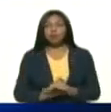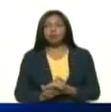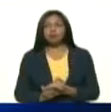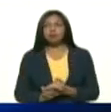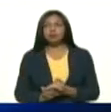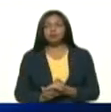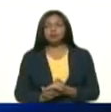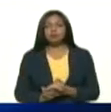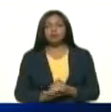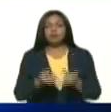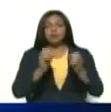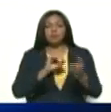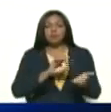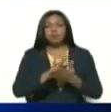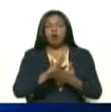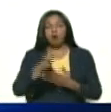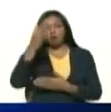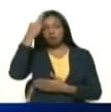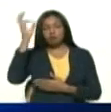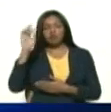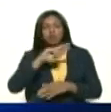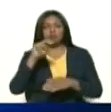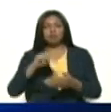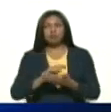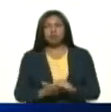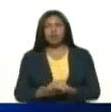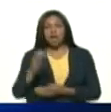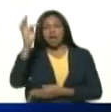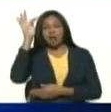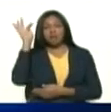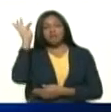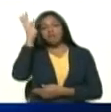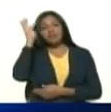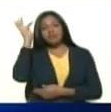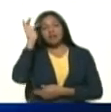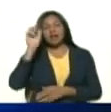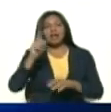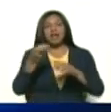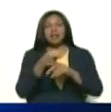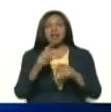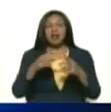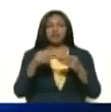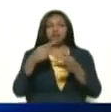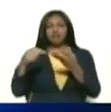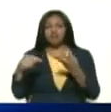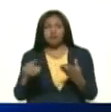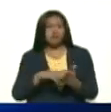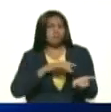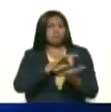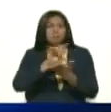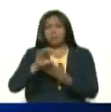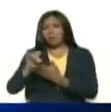Consejo Nacional Electoral, destituyó al fiscal general, al defensor del pueblo, al contralor general.